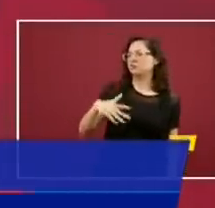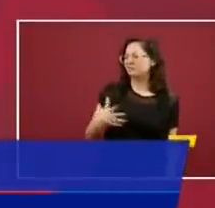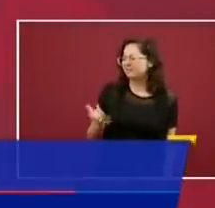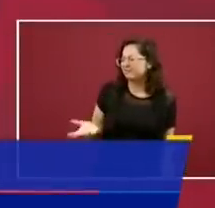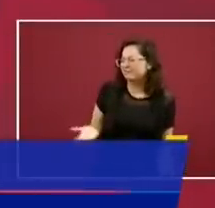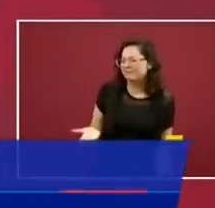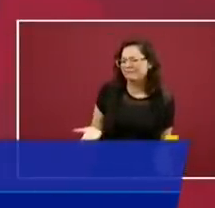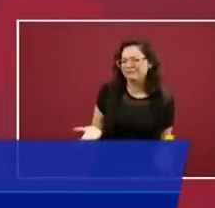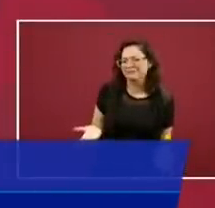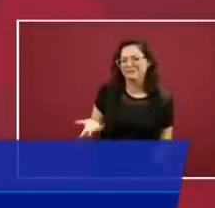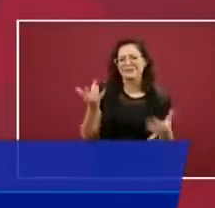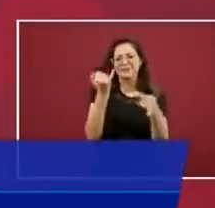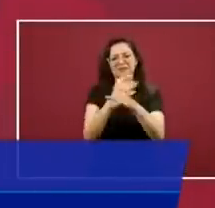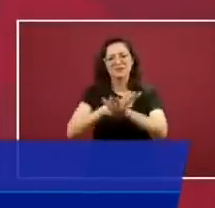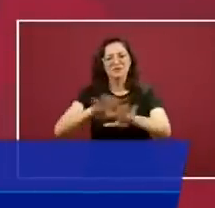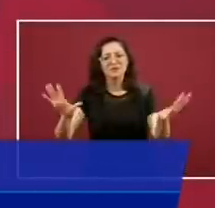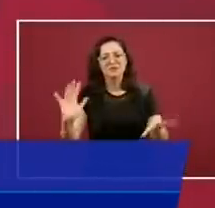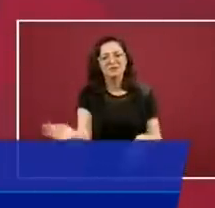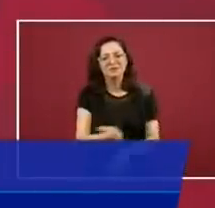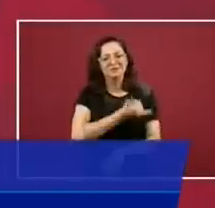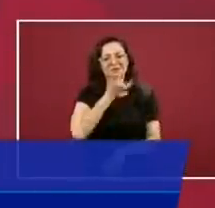y desinforman,